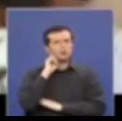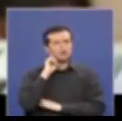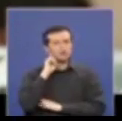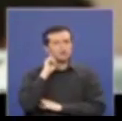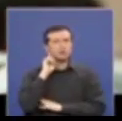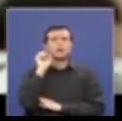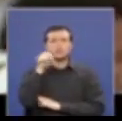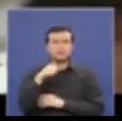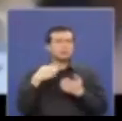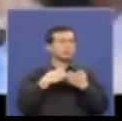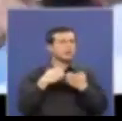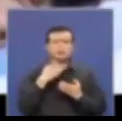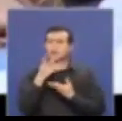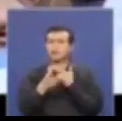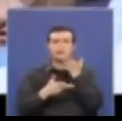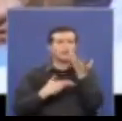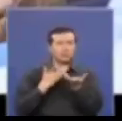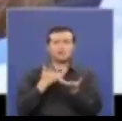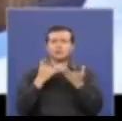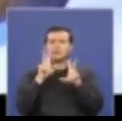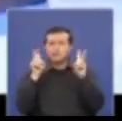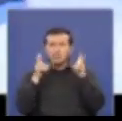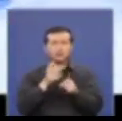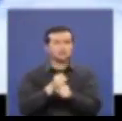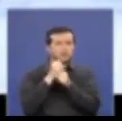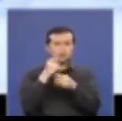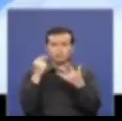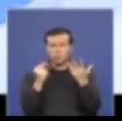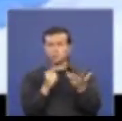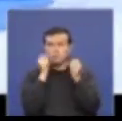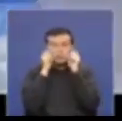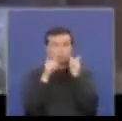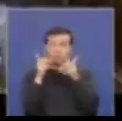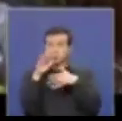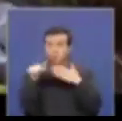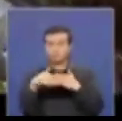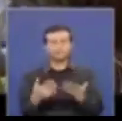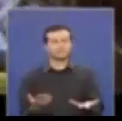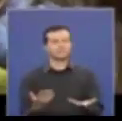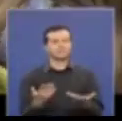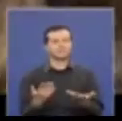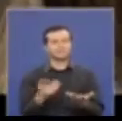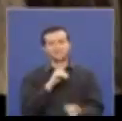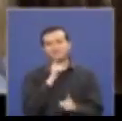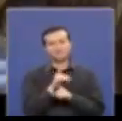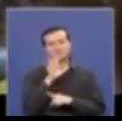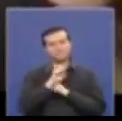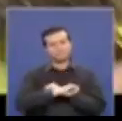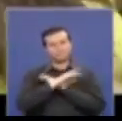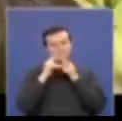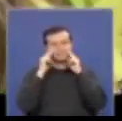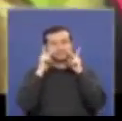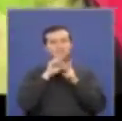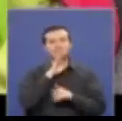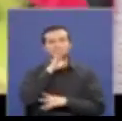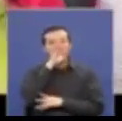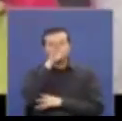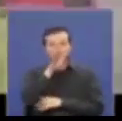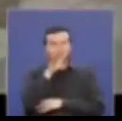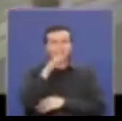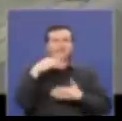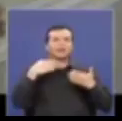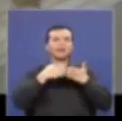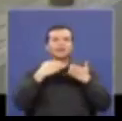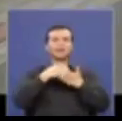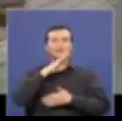hablaban. Y no, que el equipo, que esto, y las instrucciones de seguridad, etcétera, ¿no? Y por supuesto, ¿no? Como siempre, un comedido invita a toda la